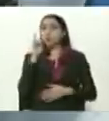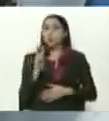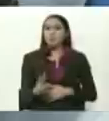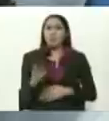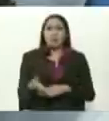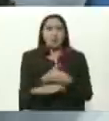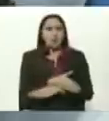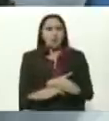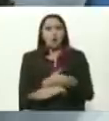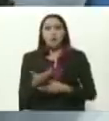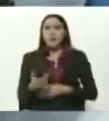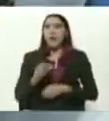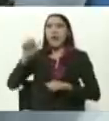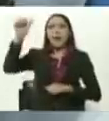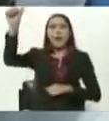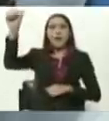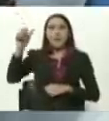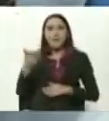la época de Hitler.